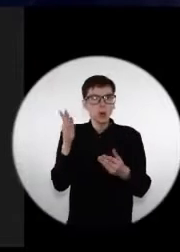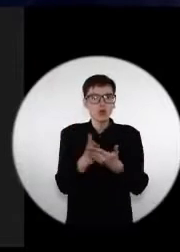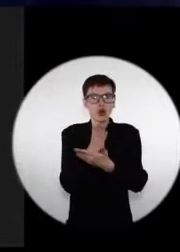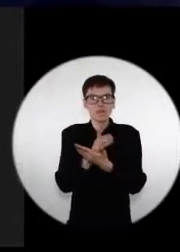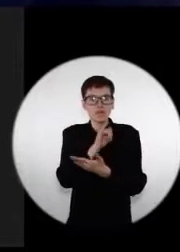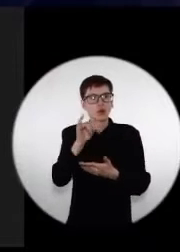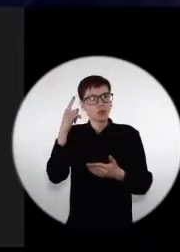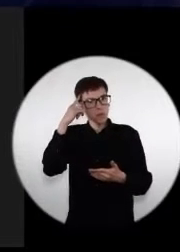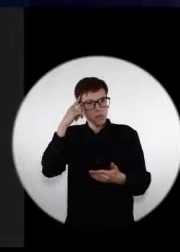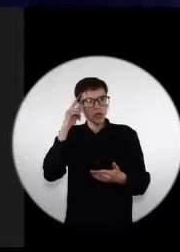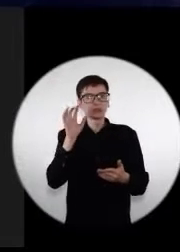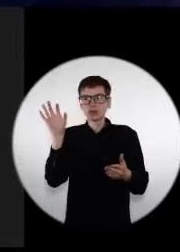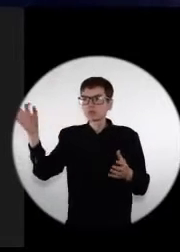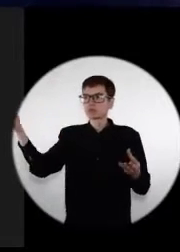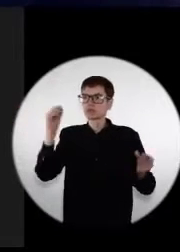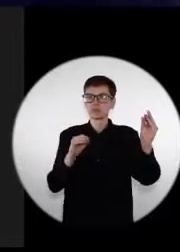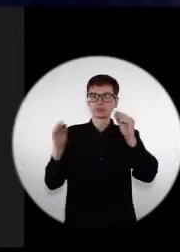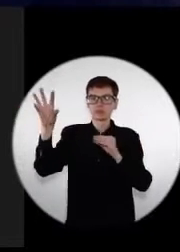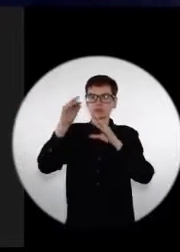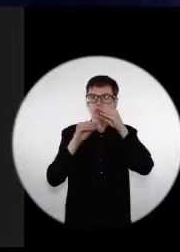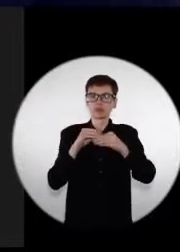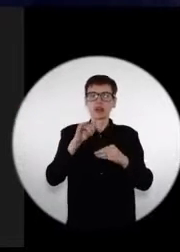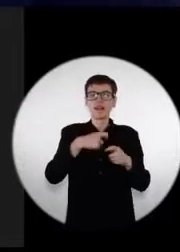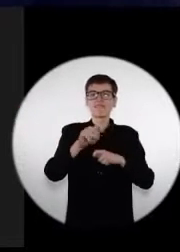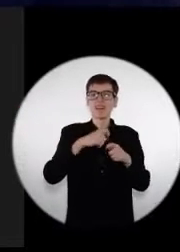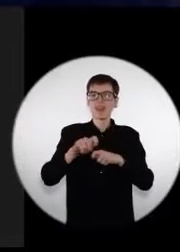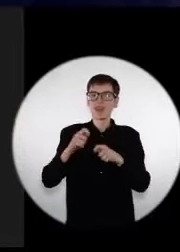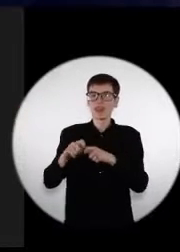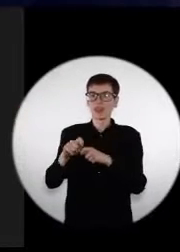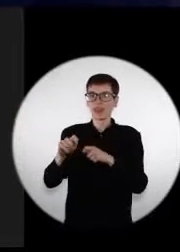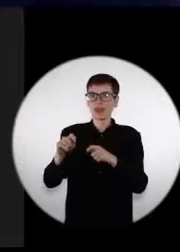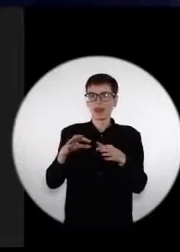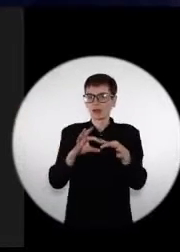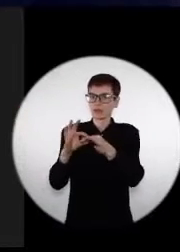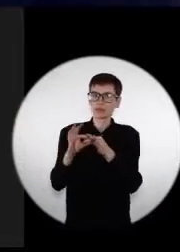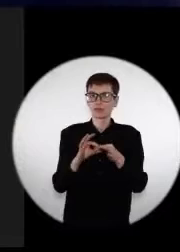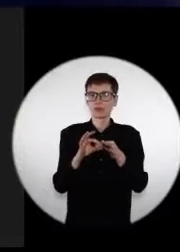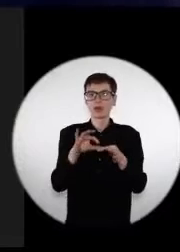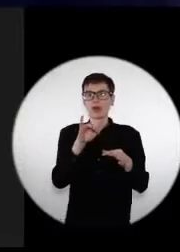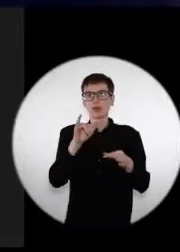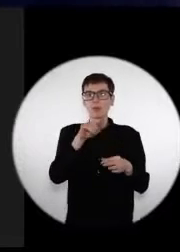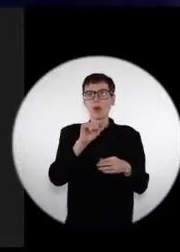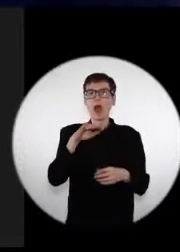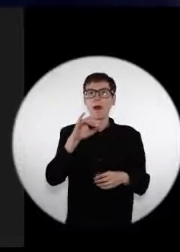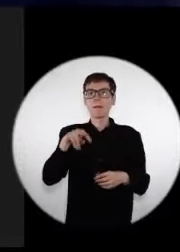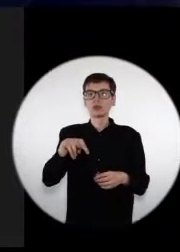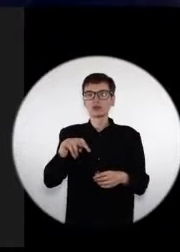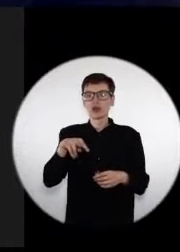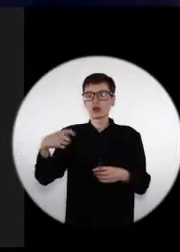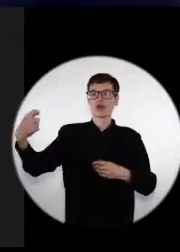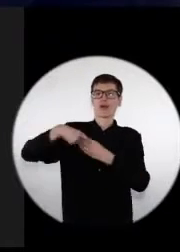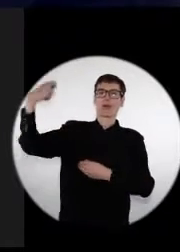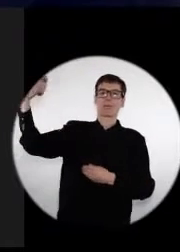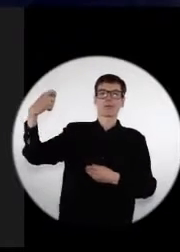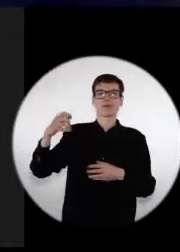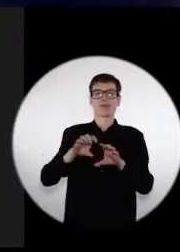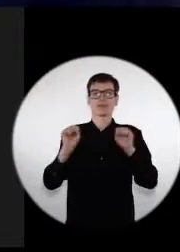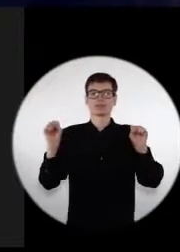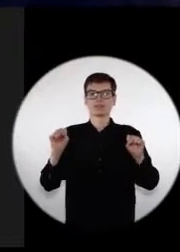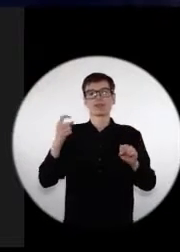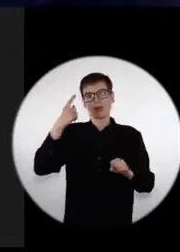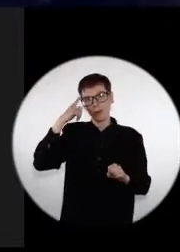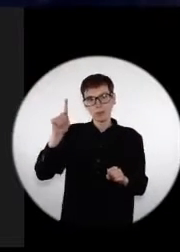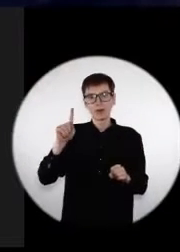una comuna una productora de audiolibros que en algún momento se me ocurrió reunir a otros productores de audiolibros y vender a través de su plataforma